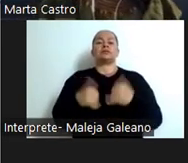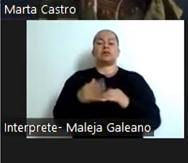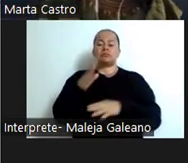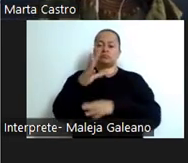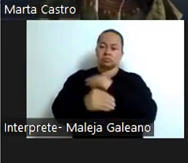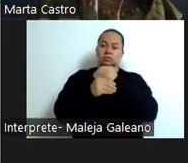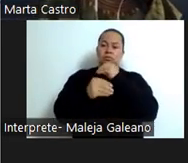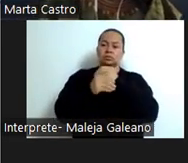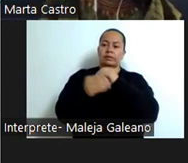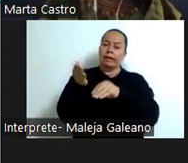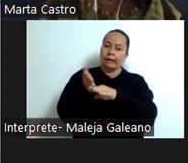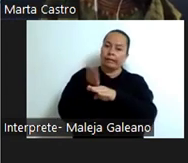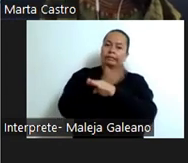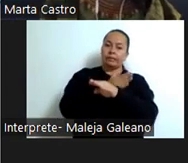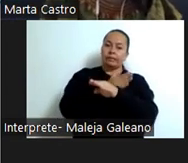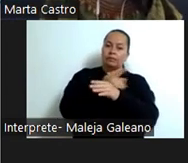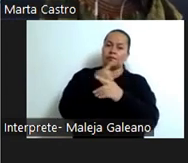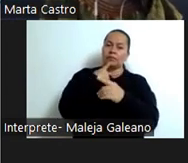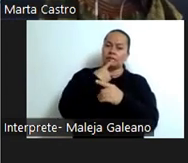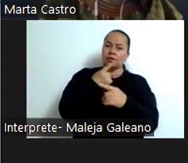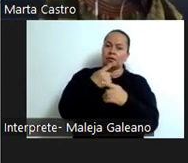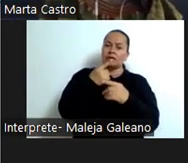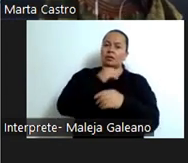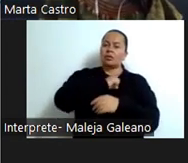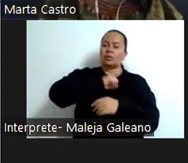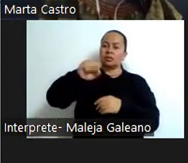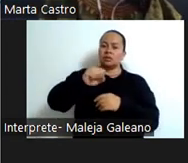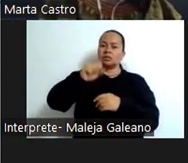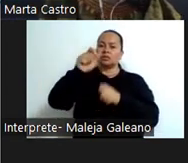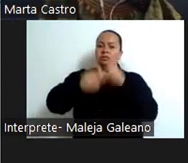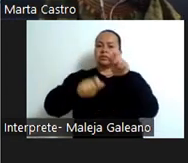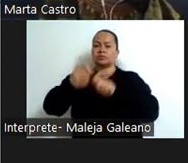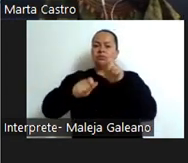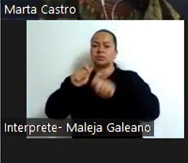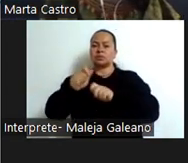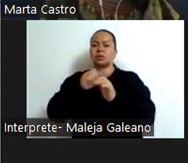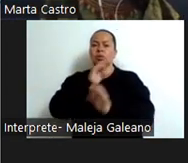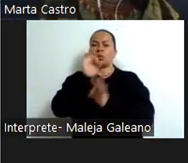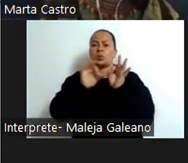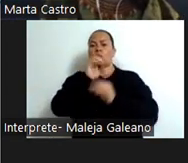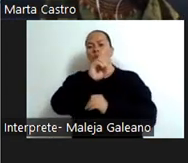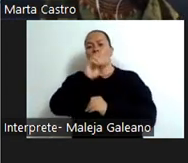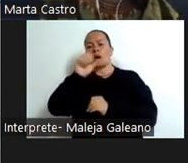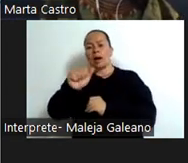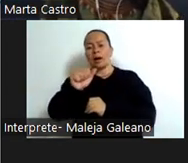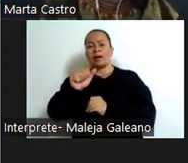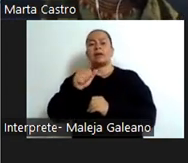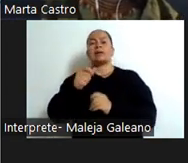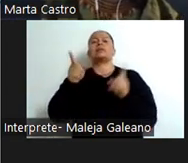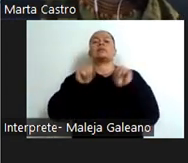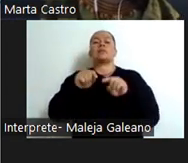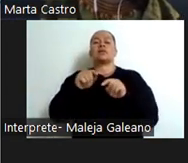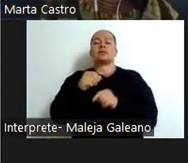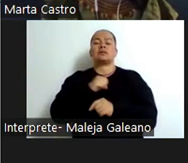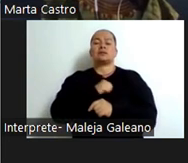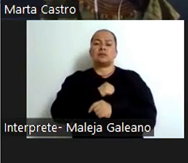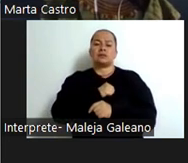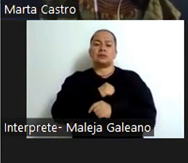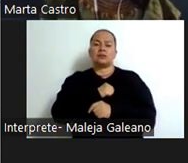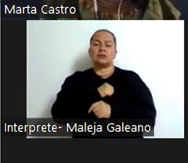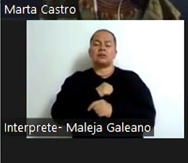también habla de los derechos de las personas cuidadoras y cuidadoras habla de entenderlo